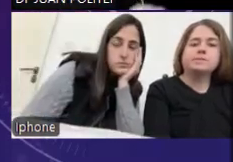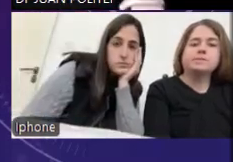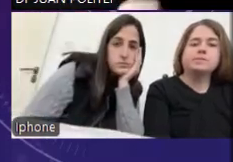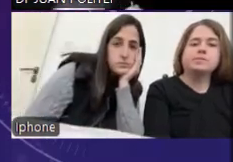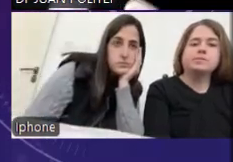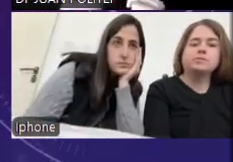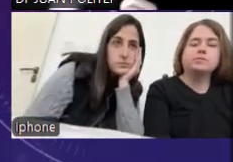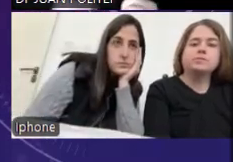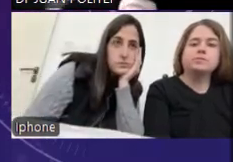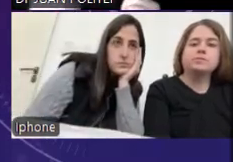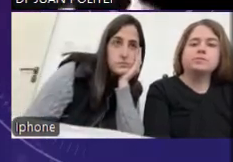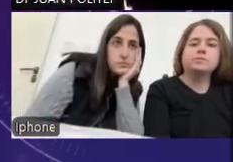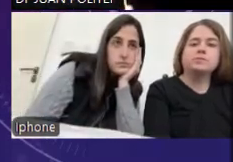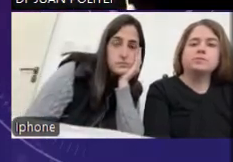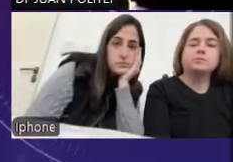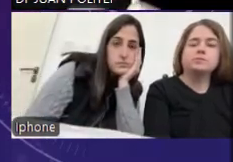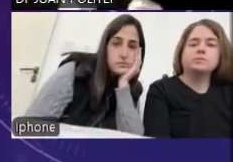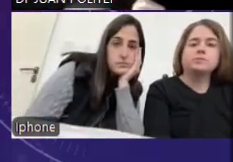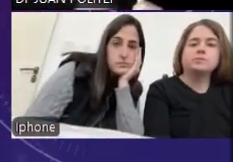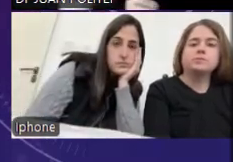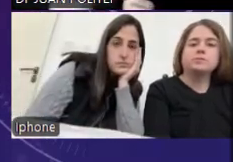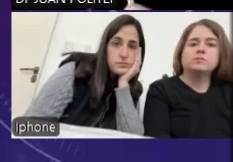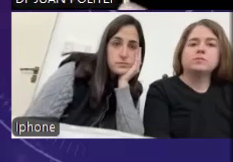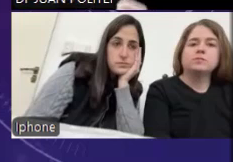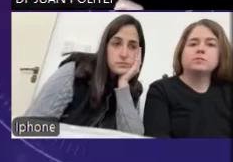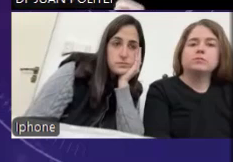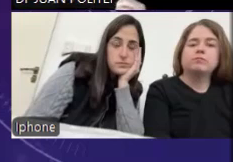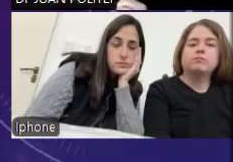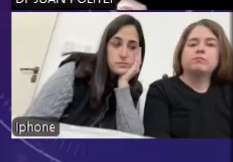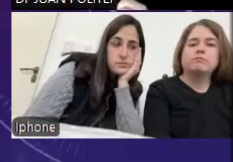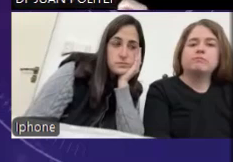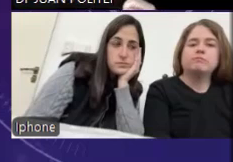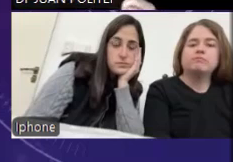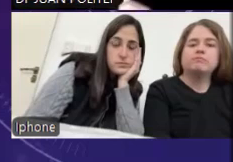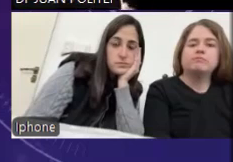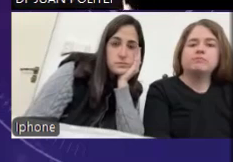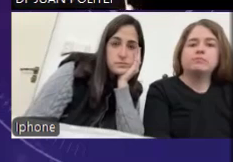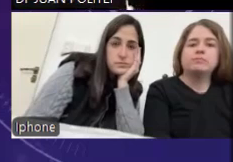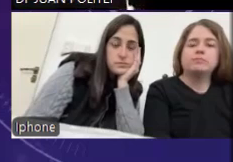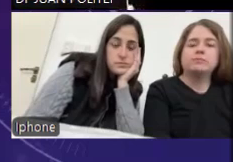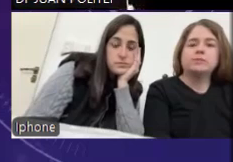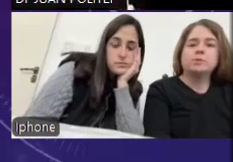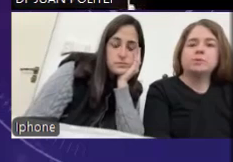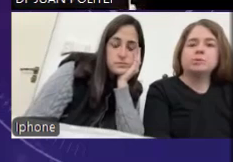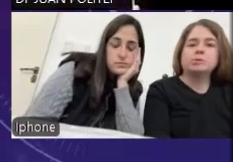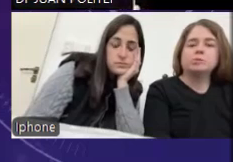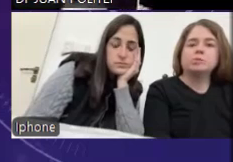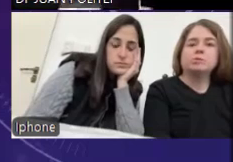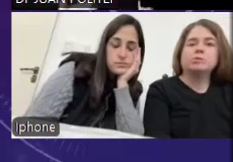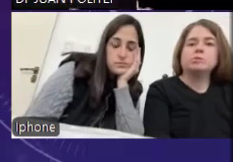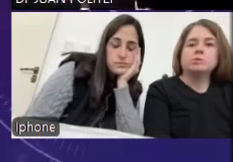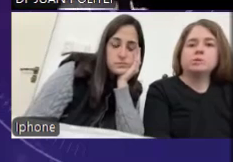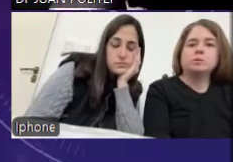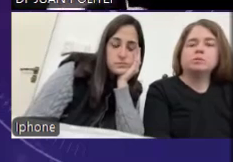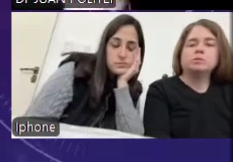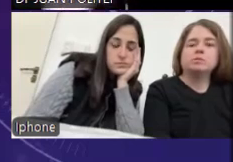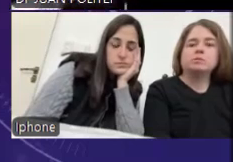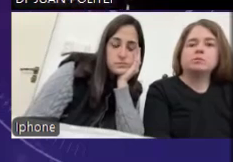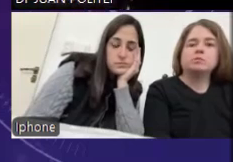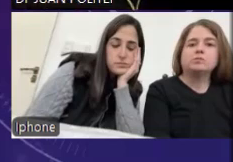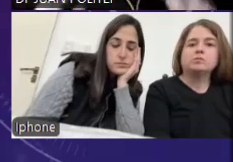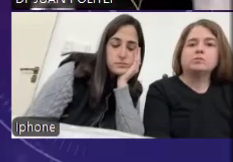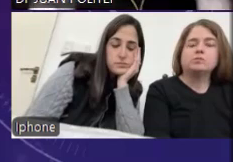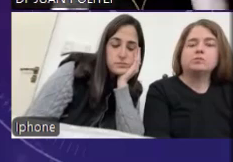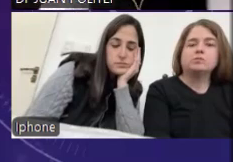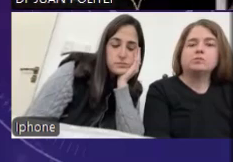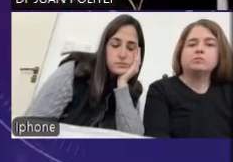fundamental saberlo porque de eso va a depender el tipo de tratamiento que yo le voy a ofrecer al paciente. ¿Sí? Entonces, estos